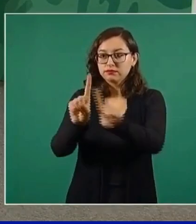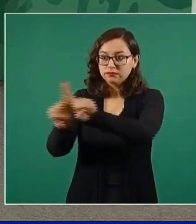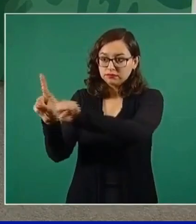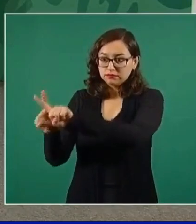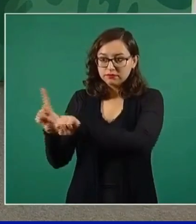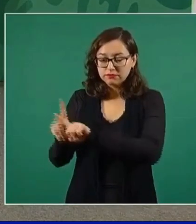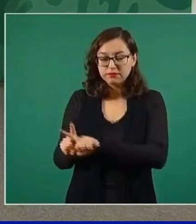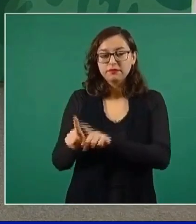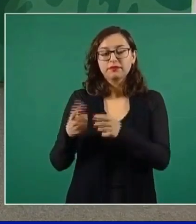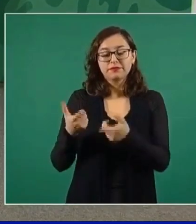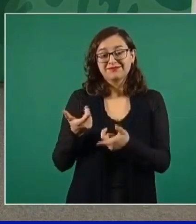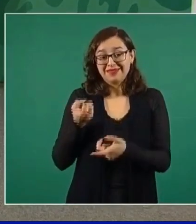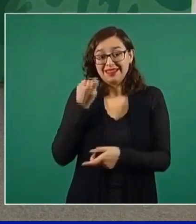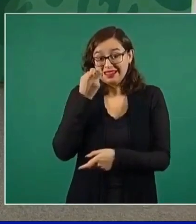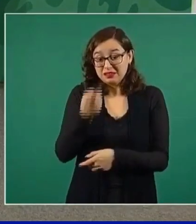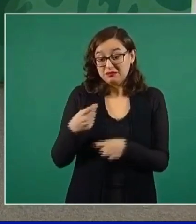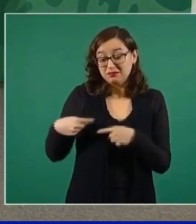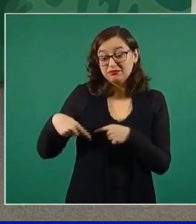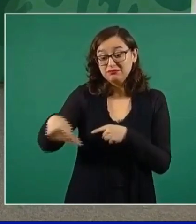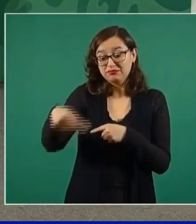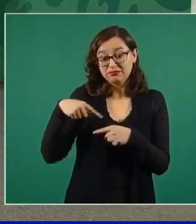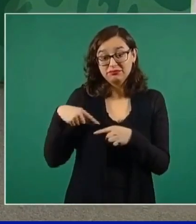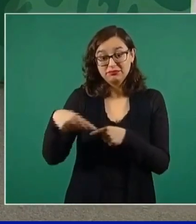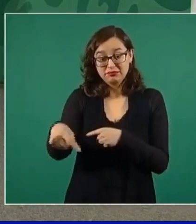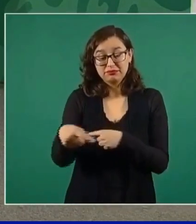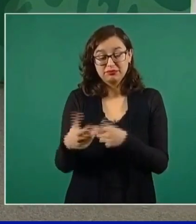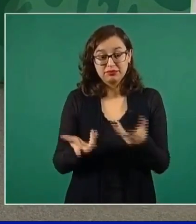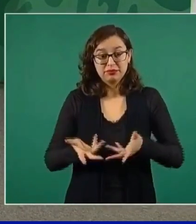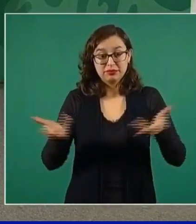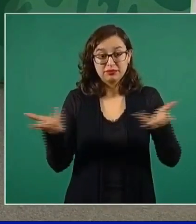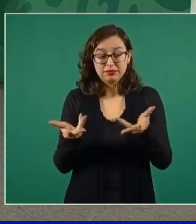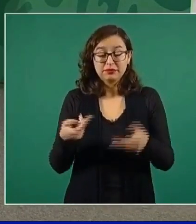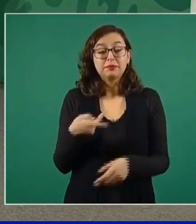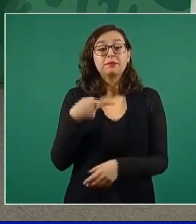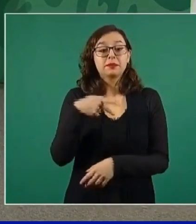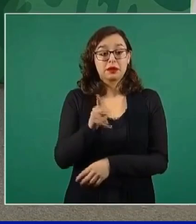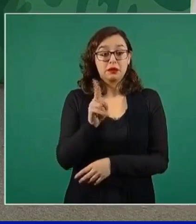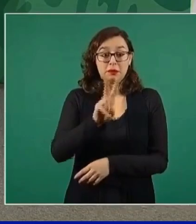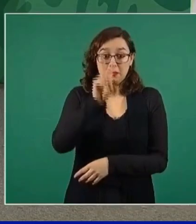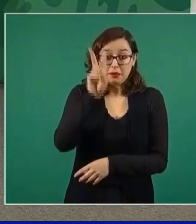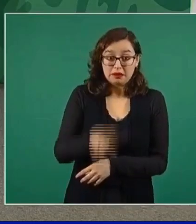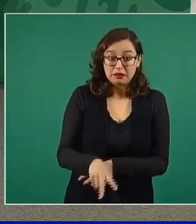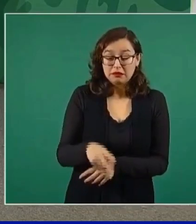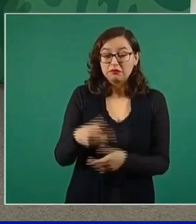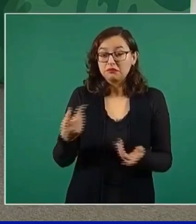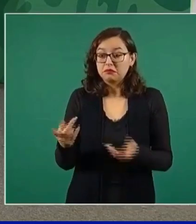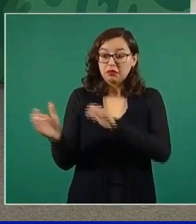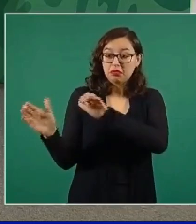Entonces estamos en eso, pero sí, el outsourcing se termina